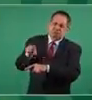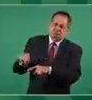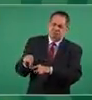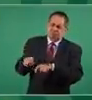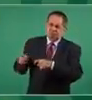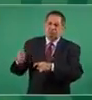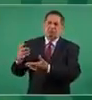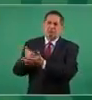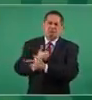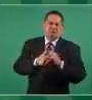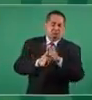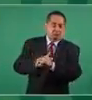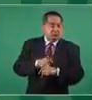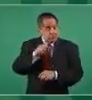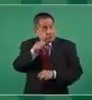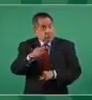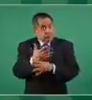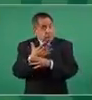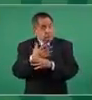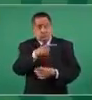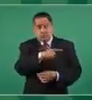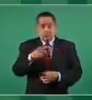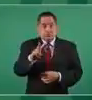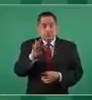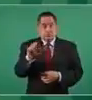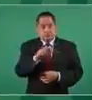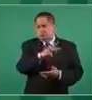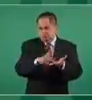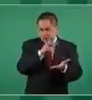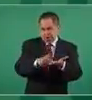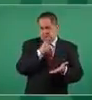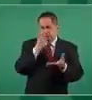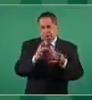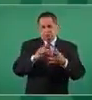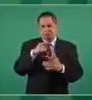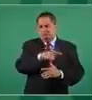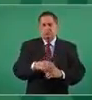a llegar. Además, él mismo lo ha dicho.